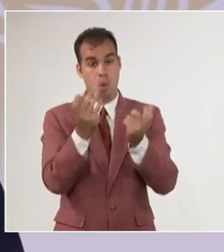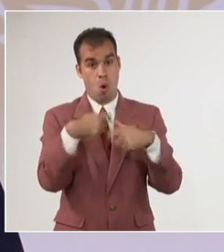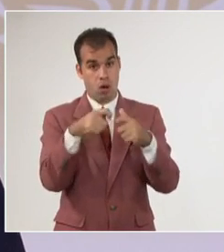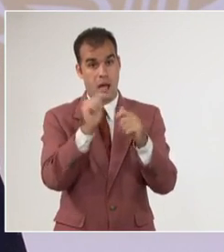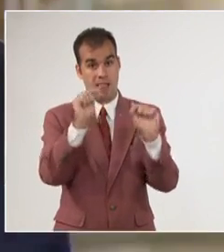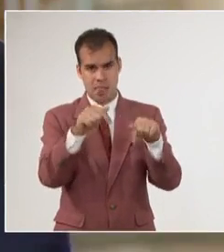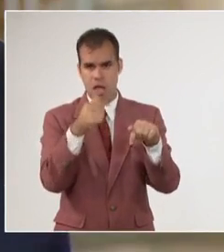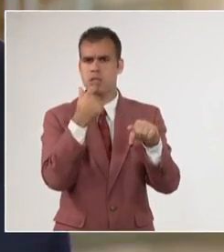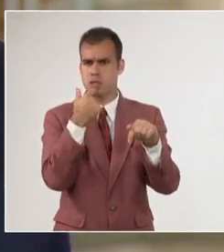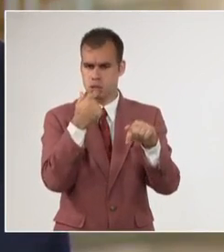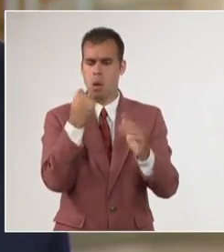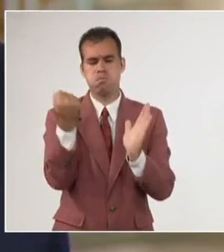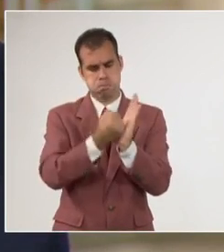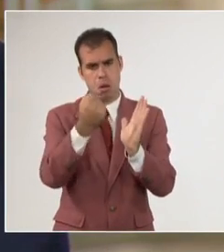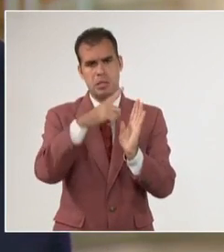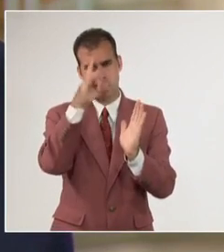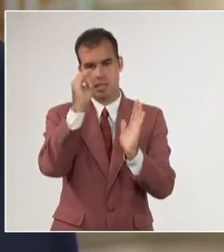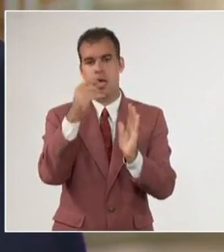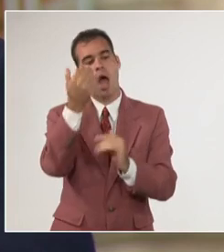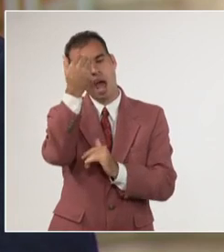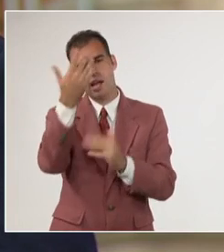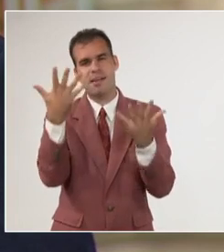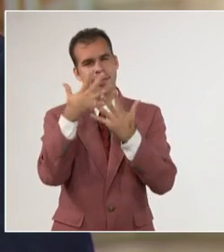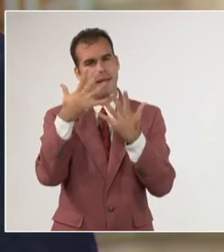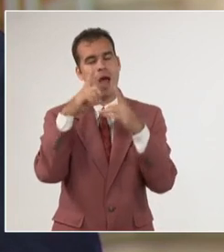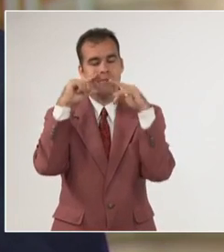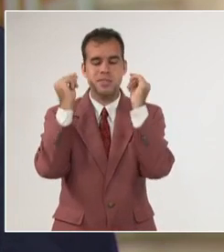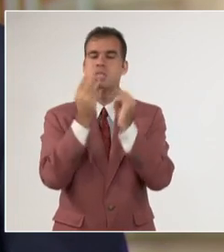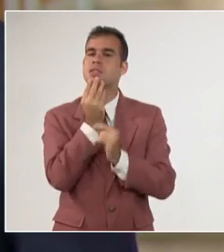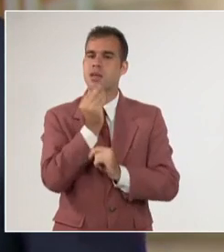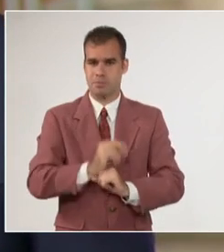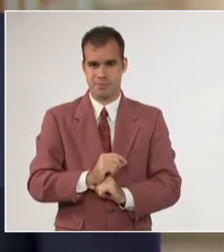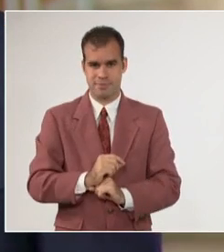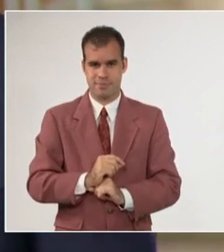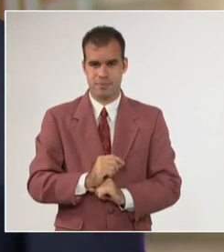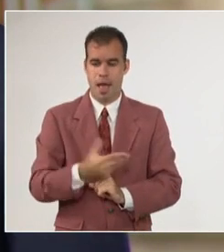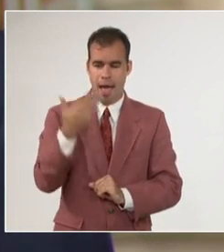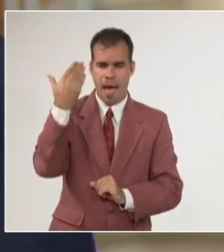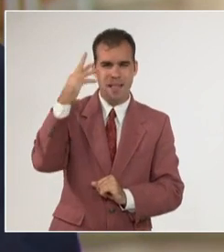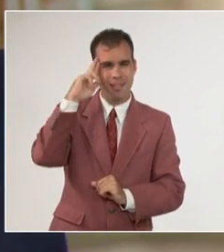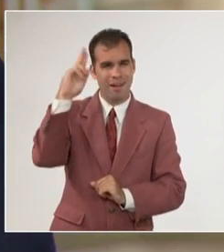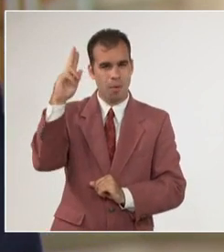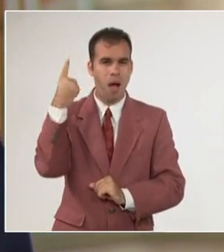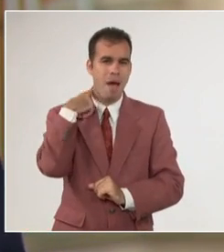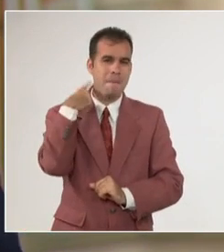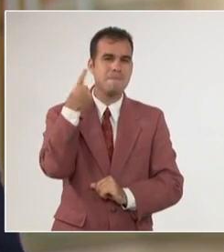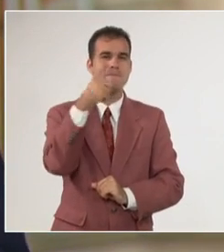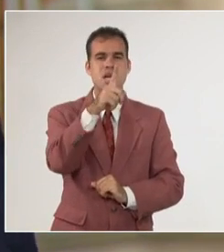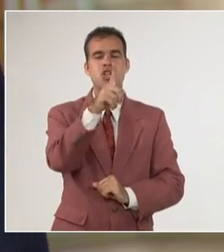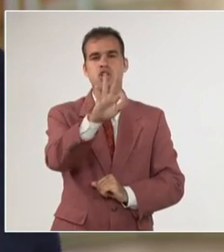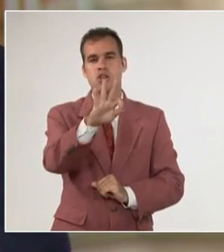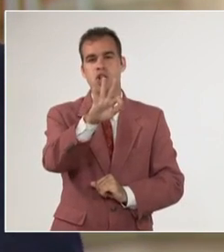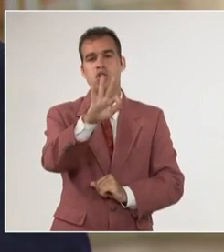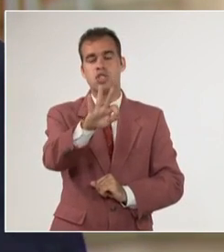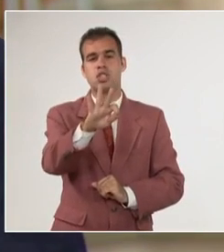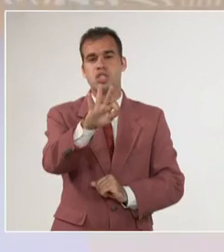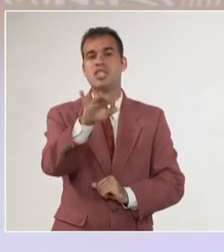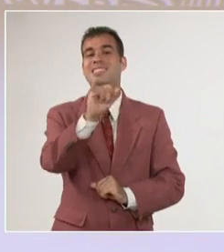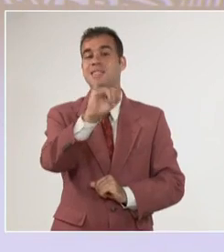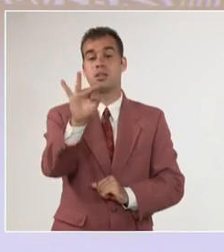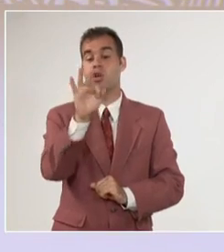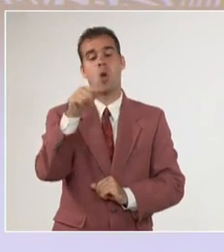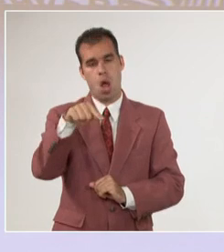y lo agradeció Carlos Manuel de Céspedes, el presidente de la República en armas, en carta memorable a su par mexicano, y